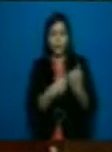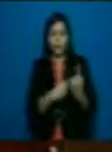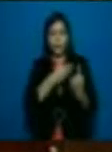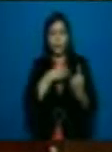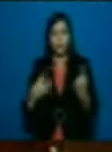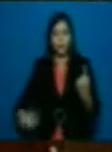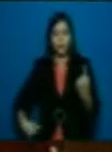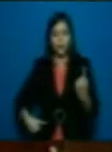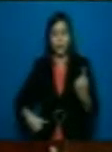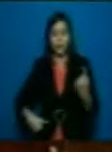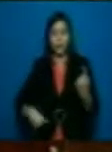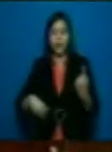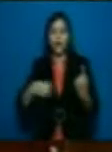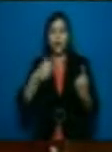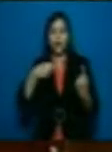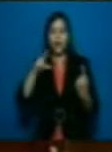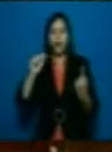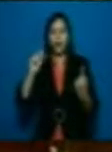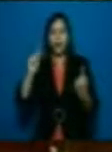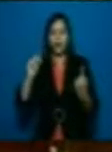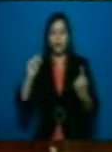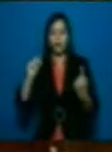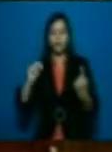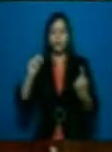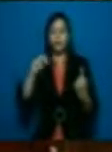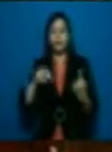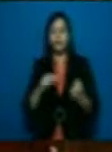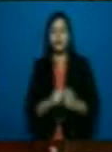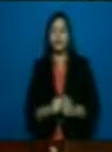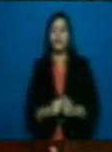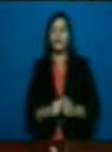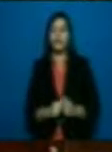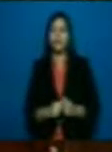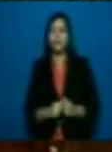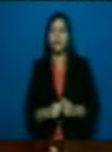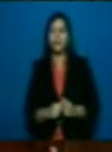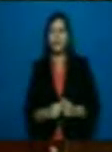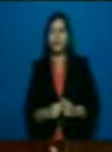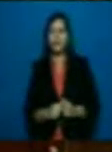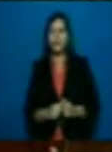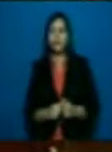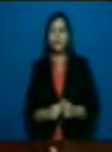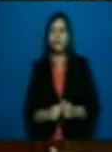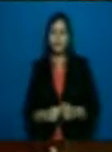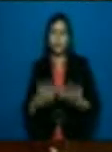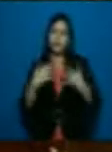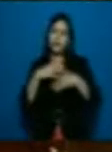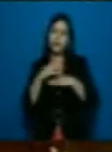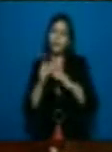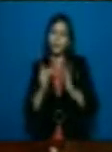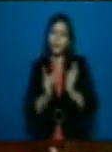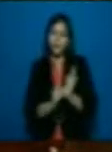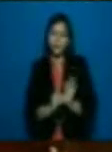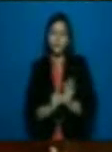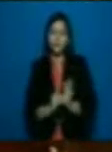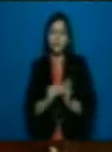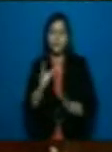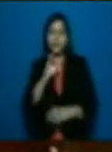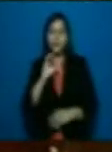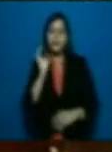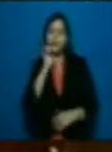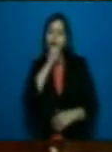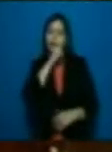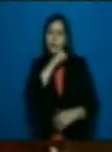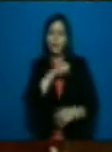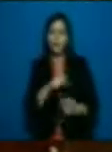del one legislativo wang jin pyng toda la ayuda toda